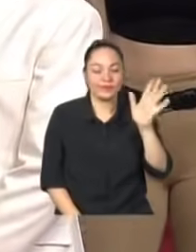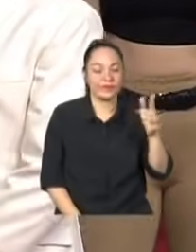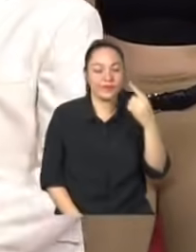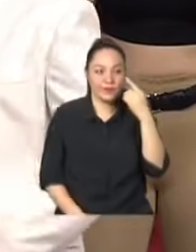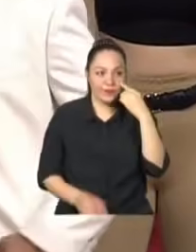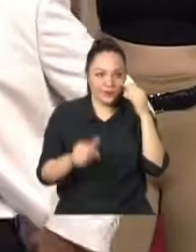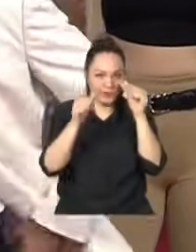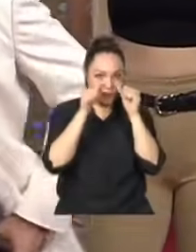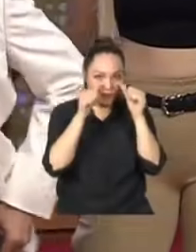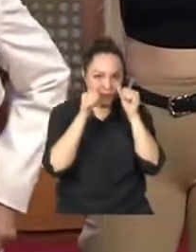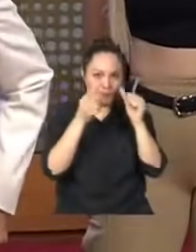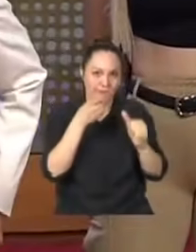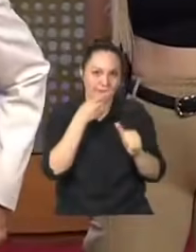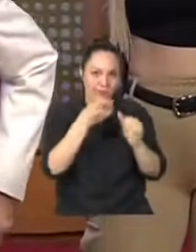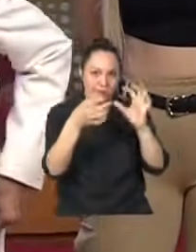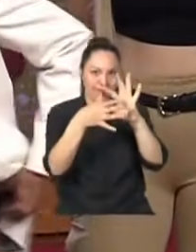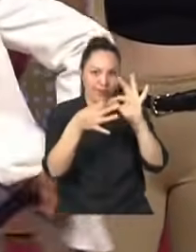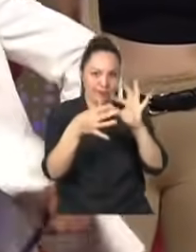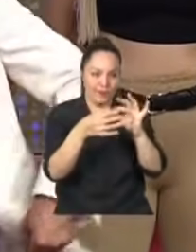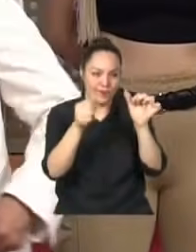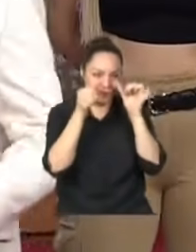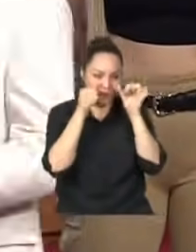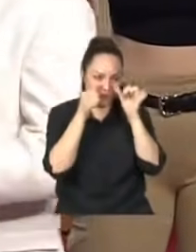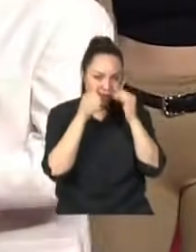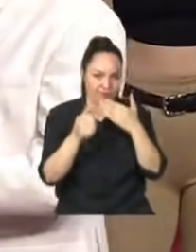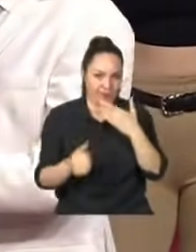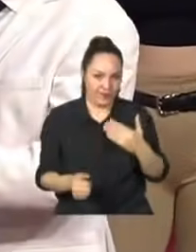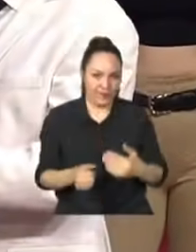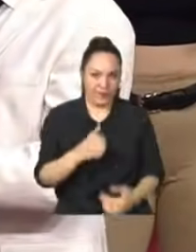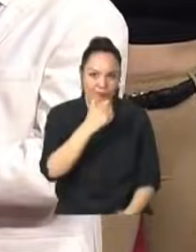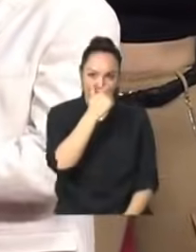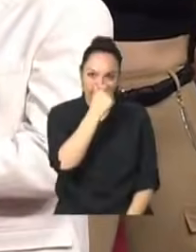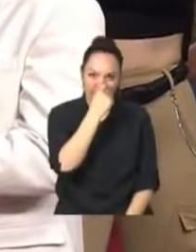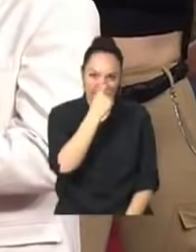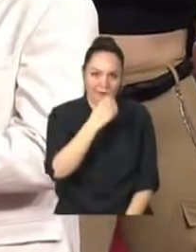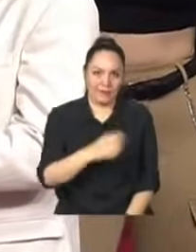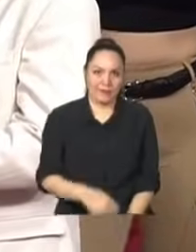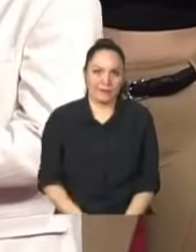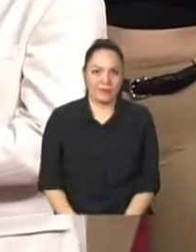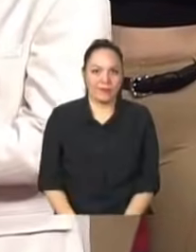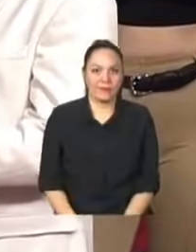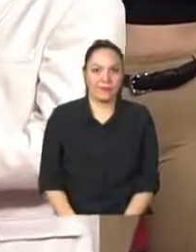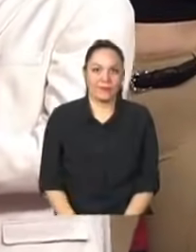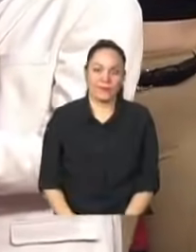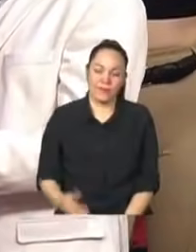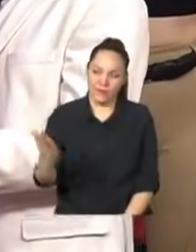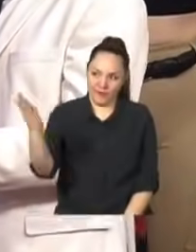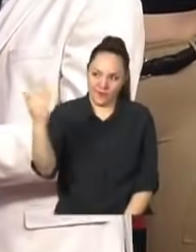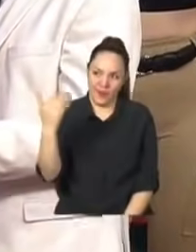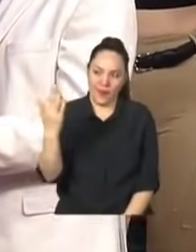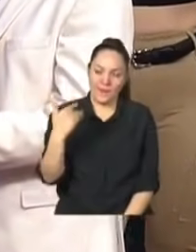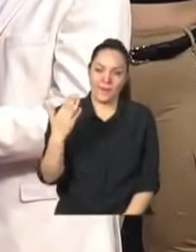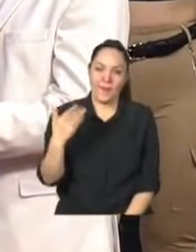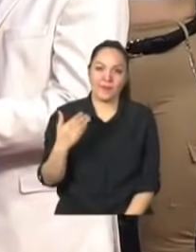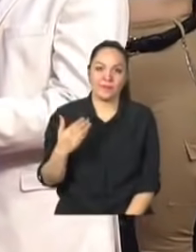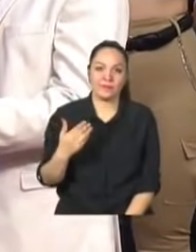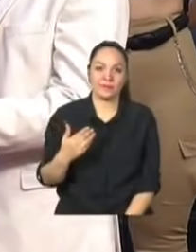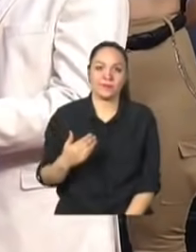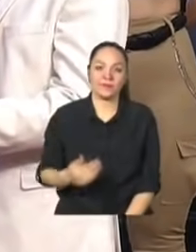decir. Escucha bien lo que te voy a decir, llamas. Llamas, pon tu lado. Tu derecho contra el